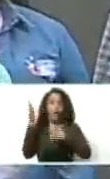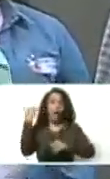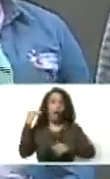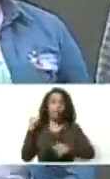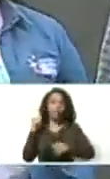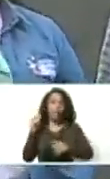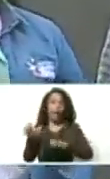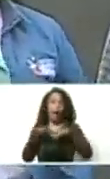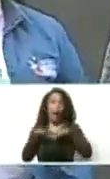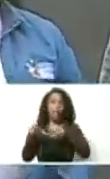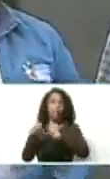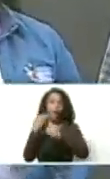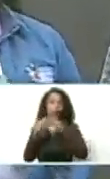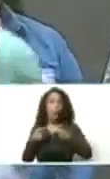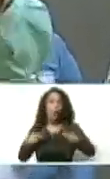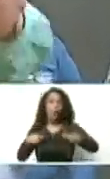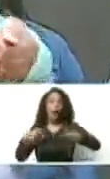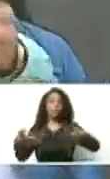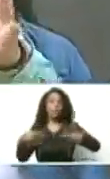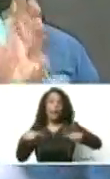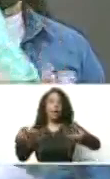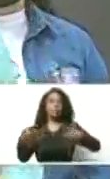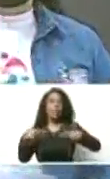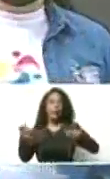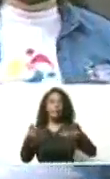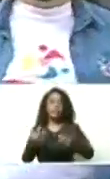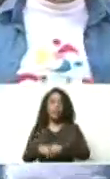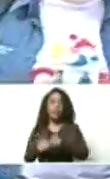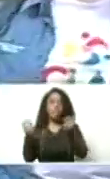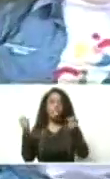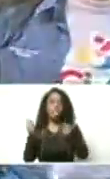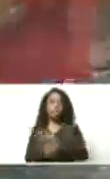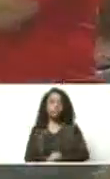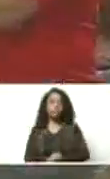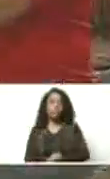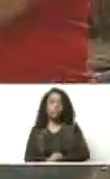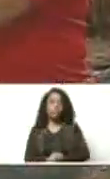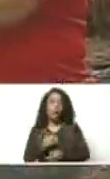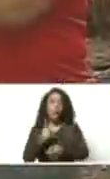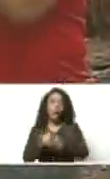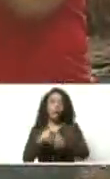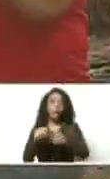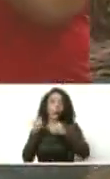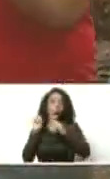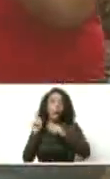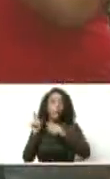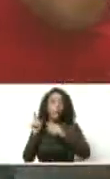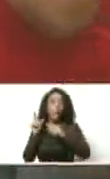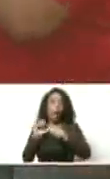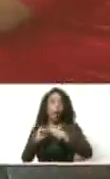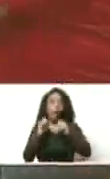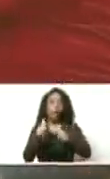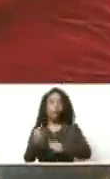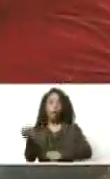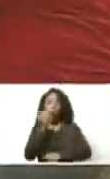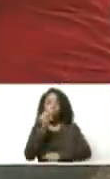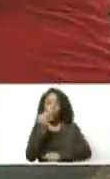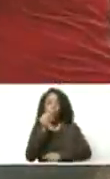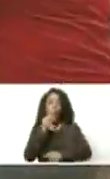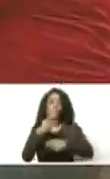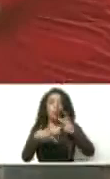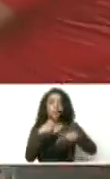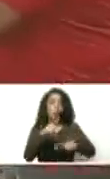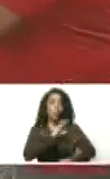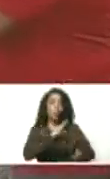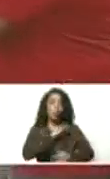derrochador, rentista, dependiente, destructivo. Sí, y entonces aquí empezamos entonces, bueno, a comer lo que estamos produciendo.